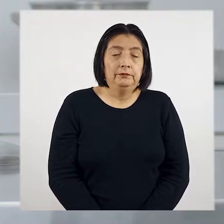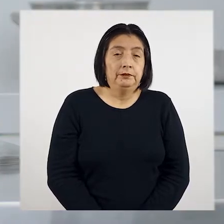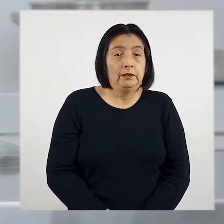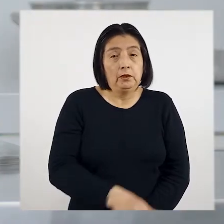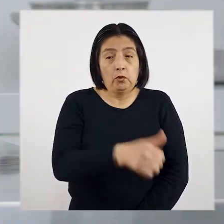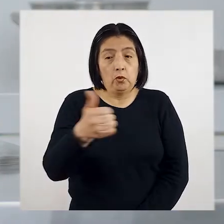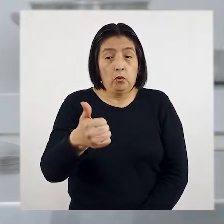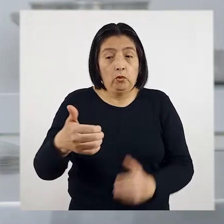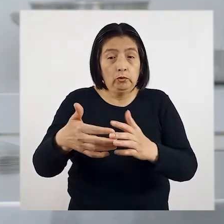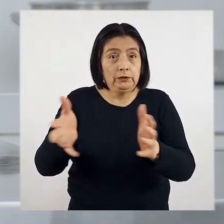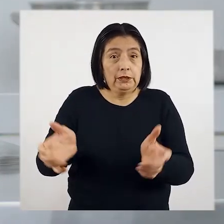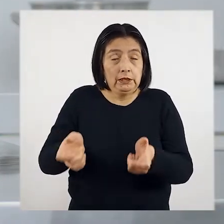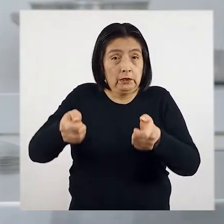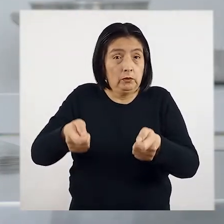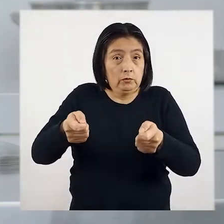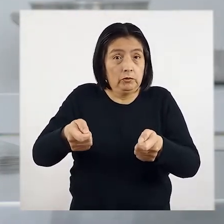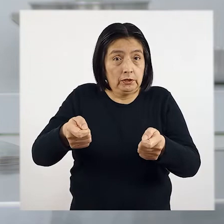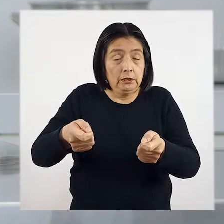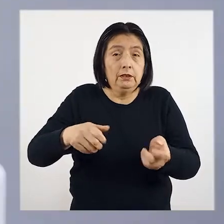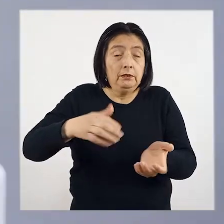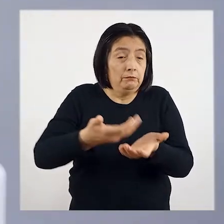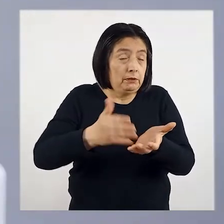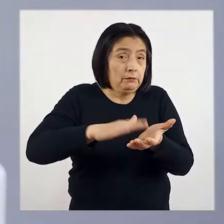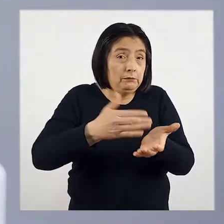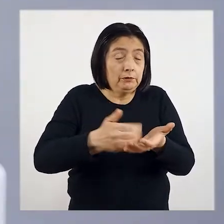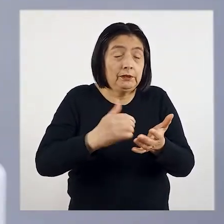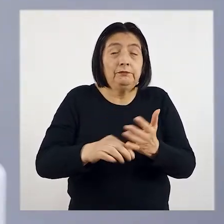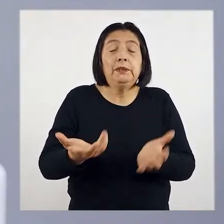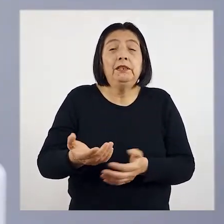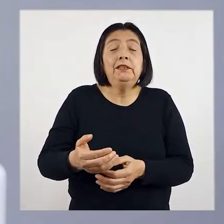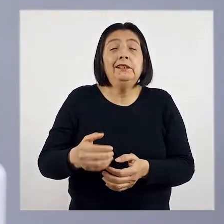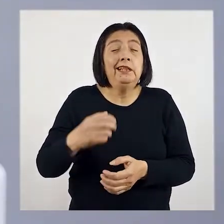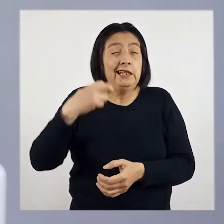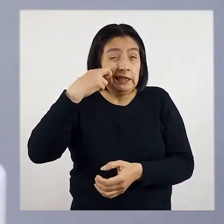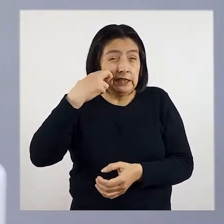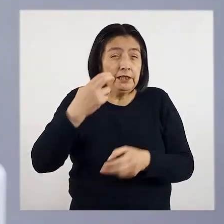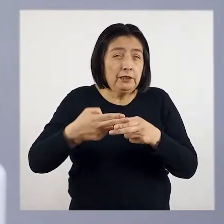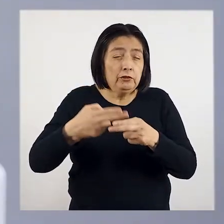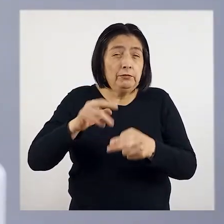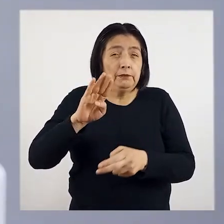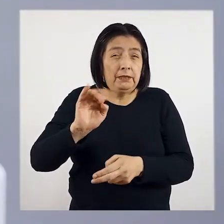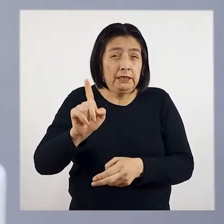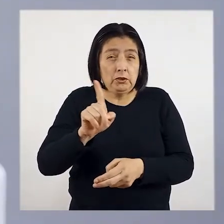En otra olla freiremos el vaso con 2 cucharaditas de aceite.